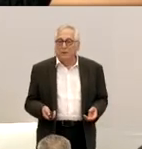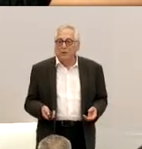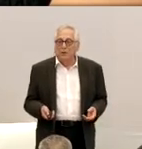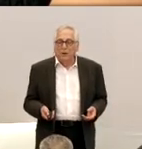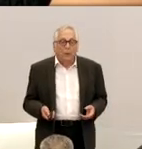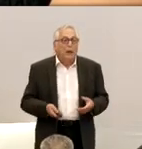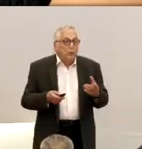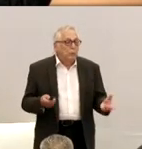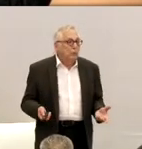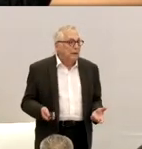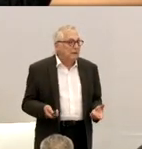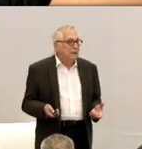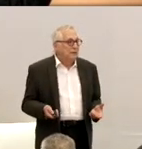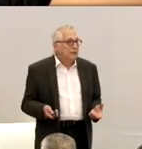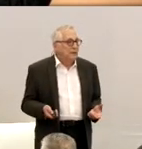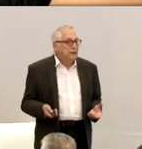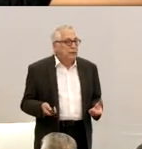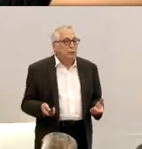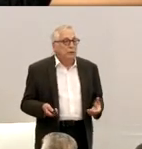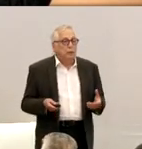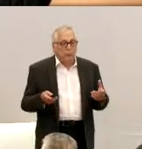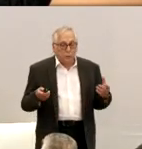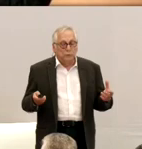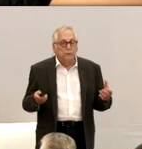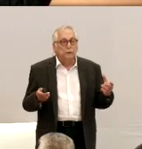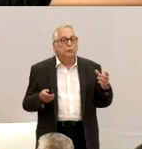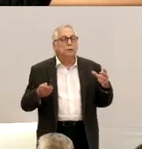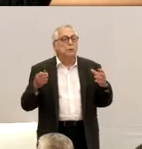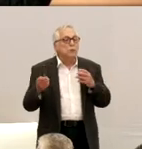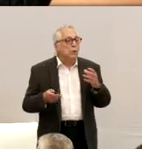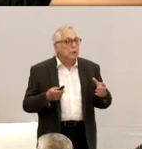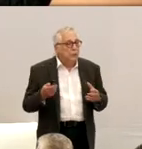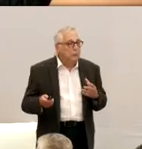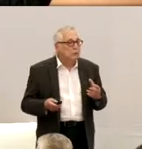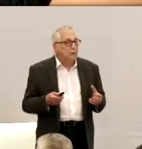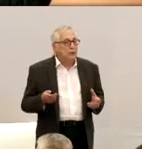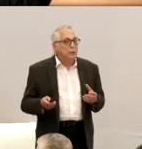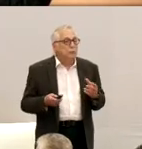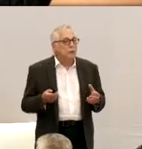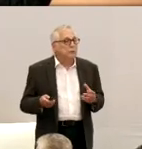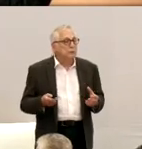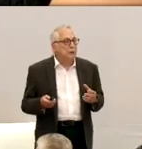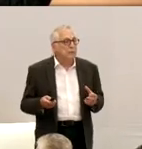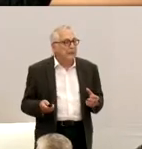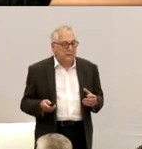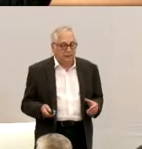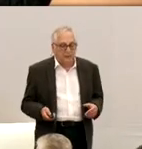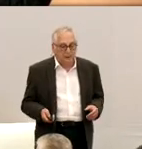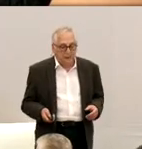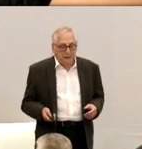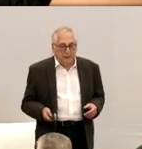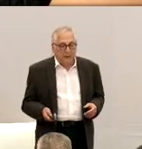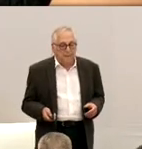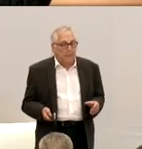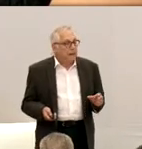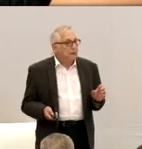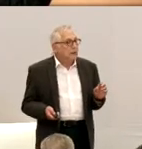o la cultura. Todo esto es construido y son códigos construido socialmente.